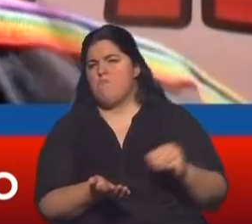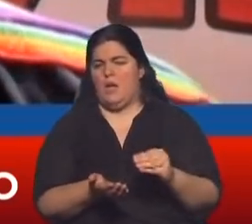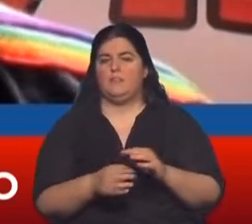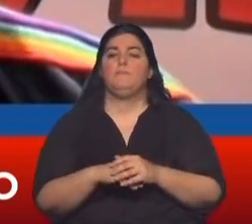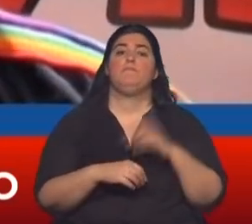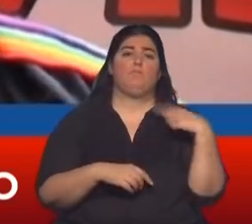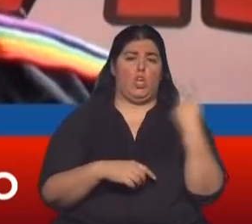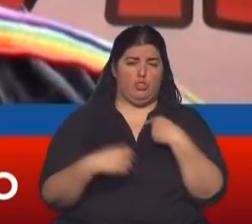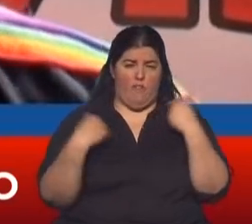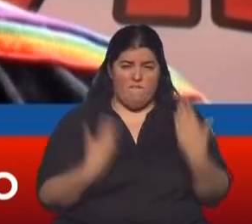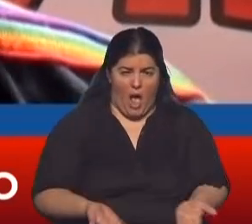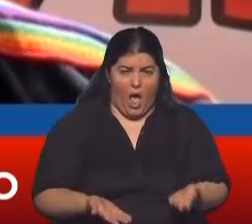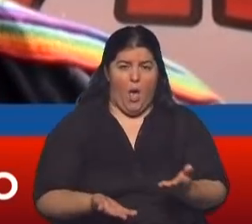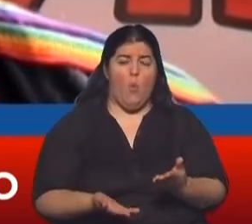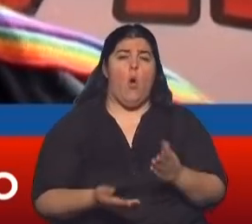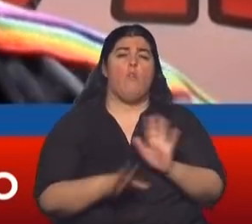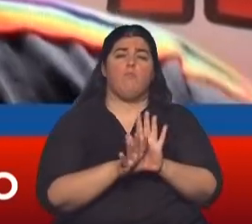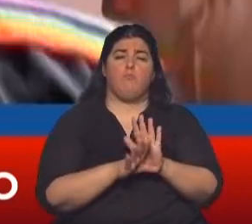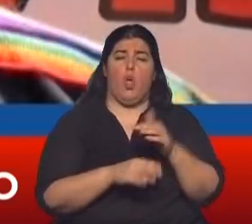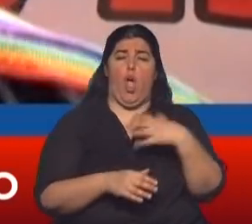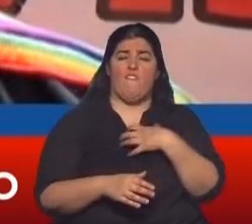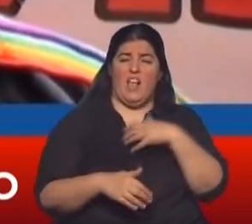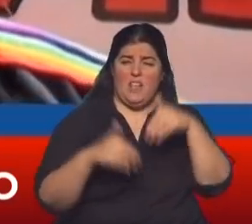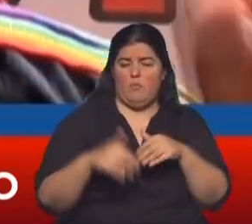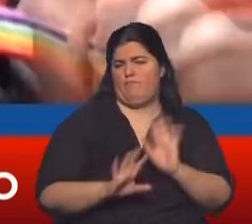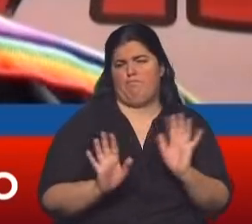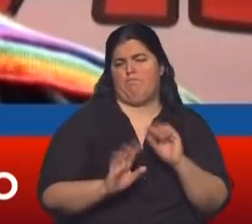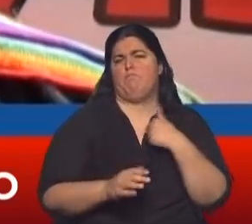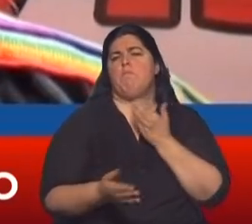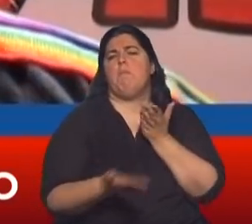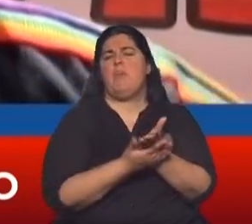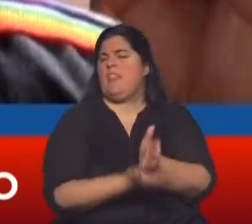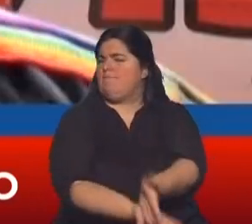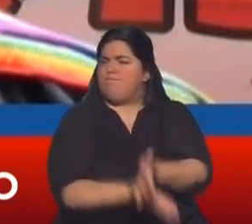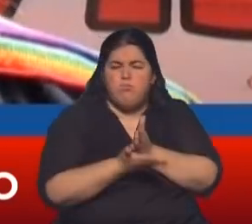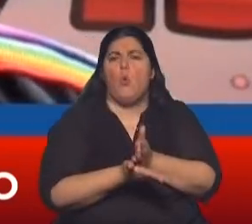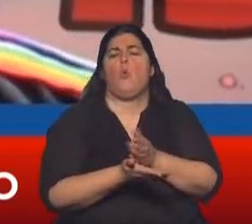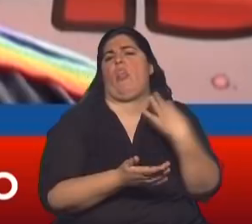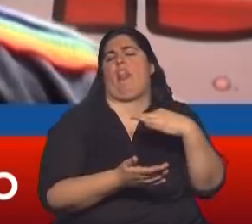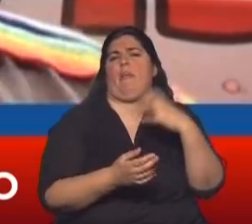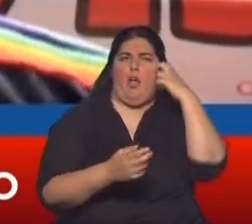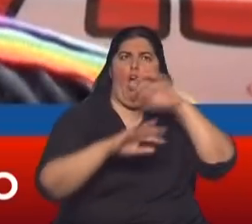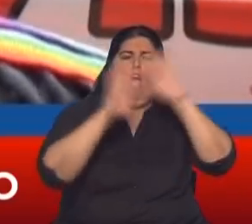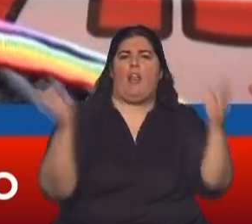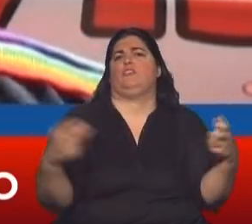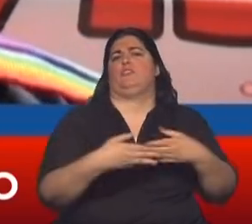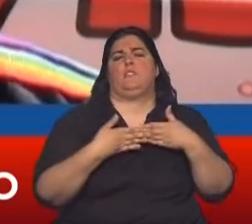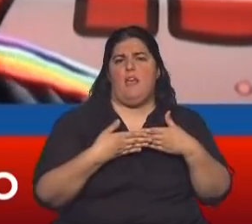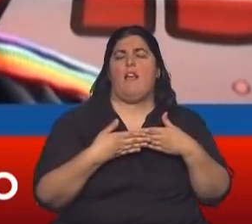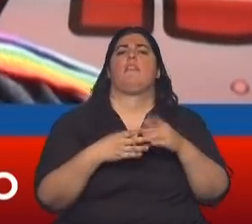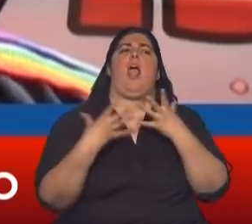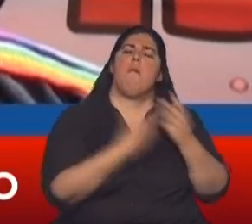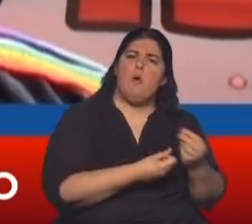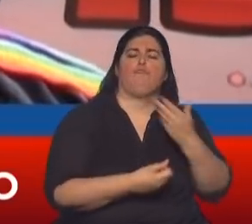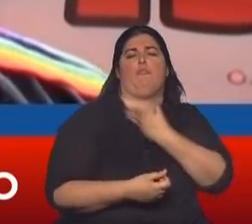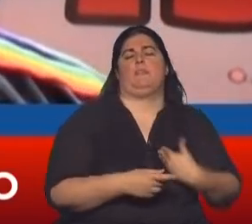no estamos a favor del voto de confianza, sino nosotros estamos exigiendo el cierre del Congreso y el apoyo a nuestro